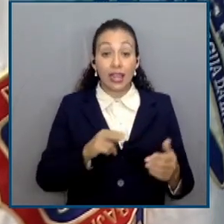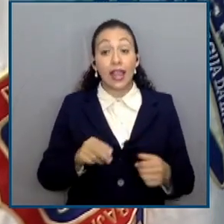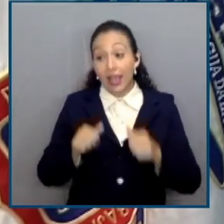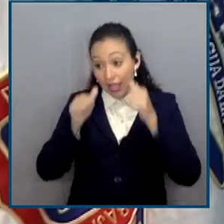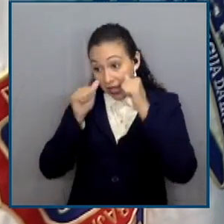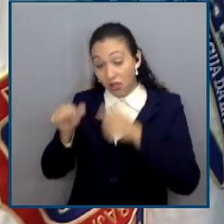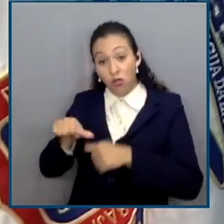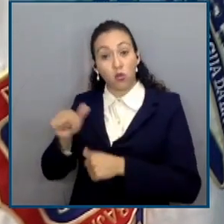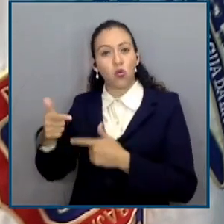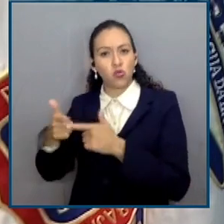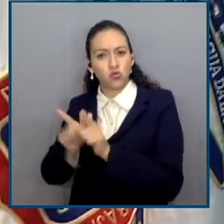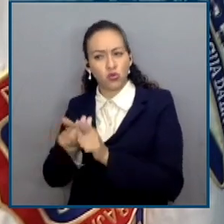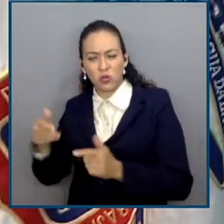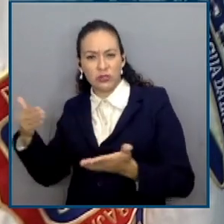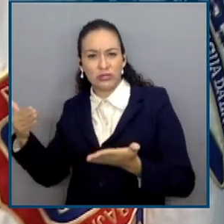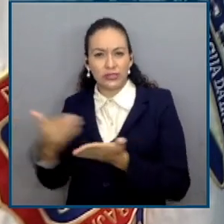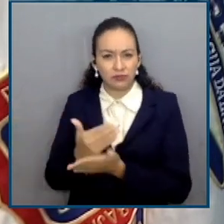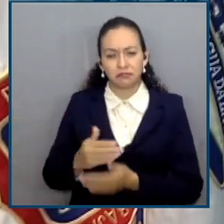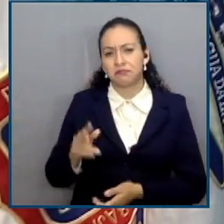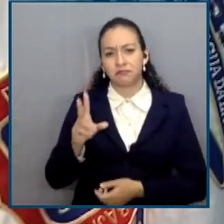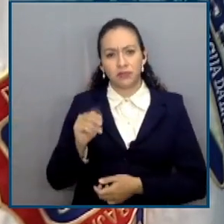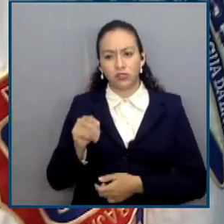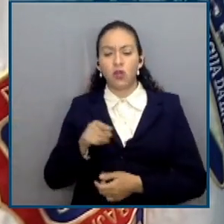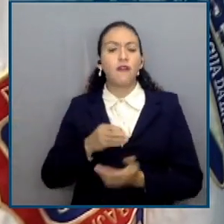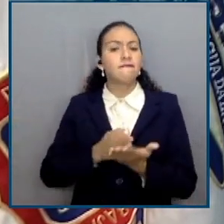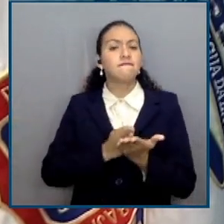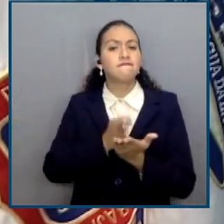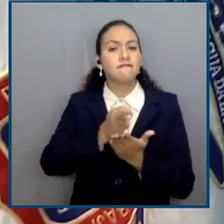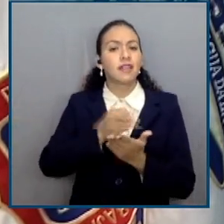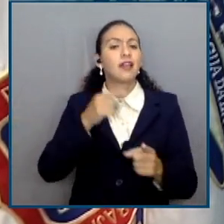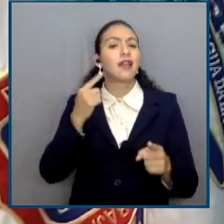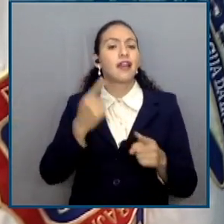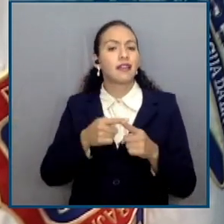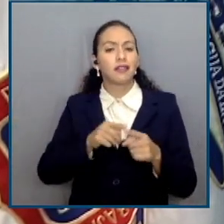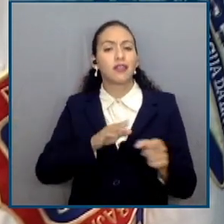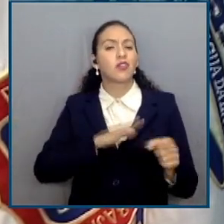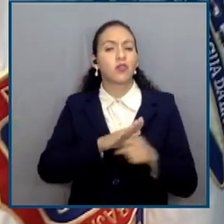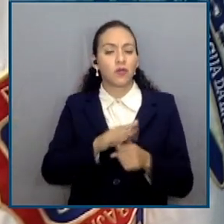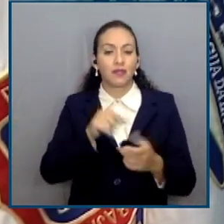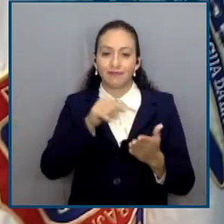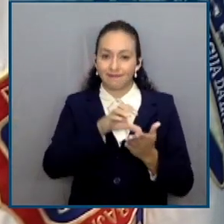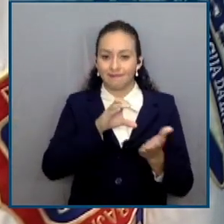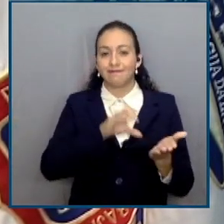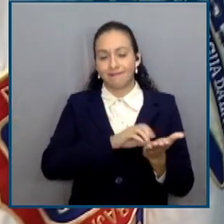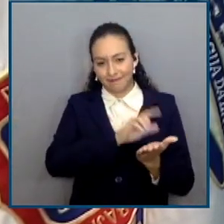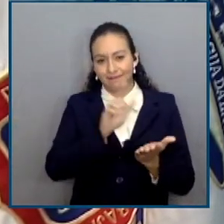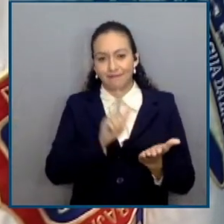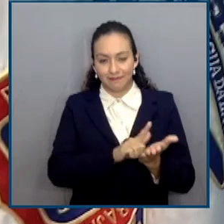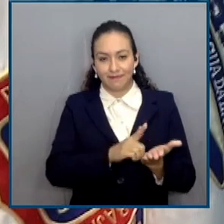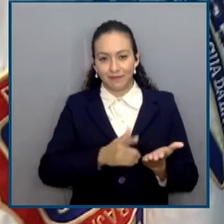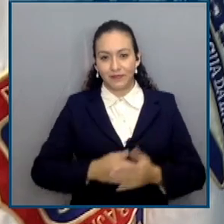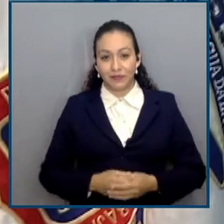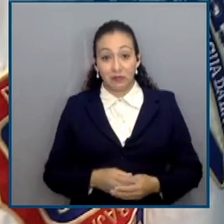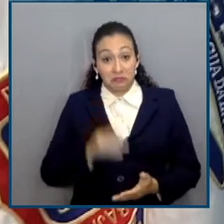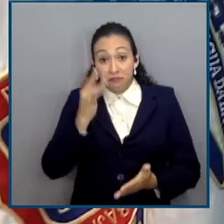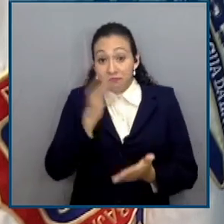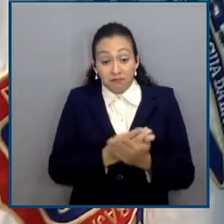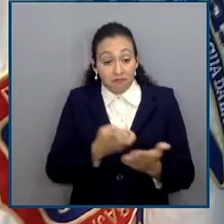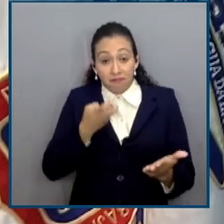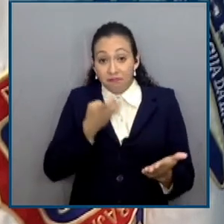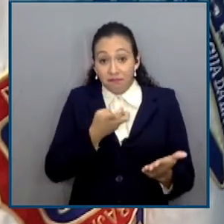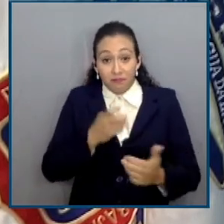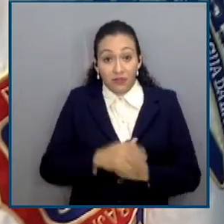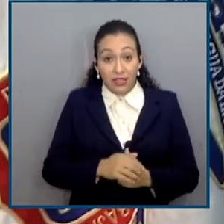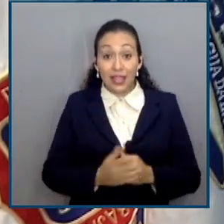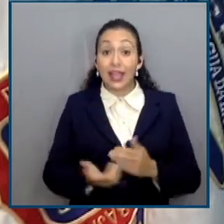lealtad a la que nos debemos es y debe ser a la Constitución y a las leyes que de